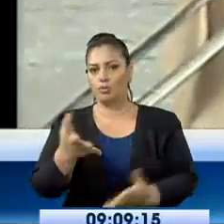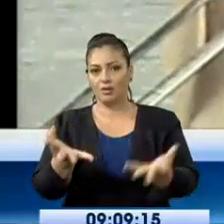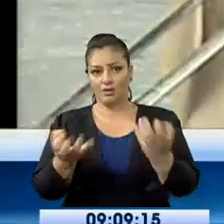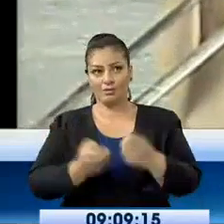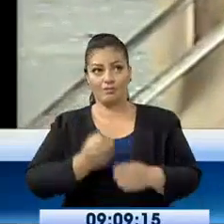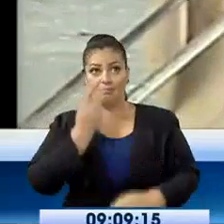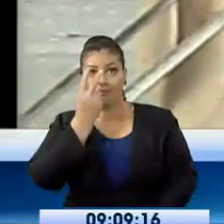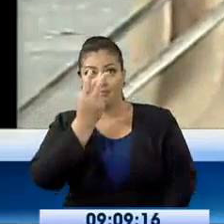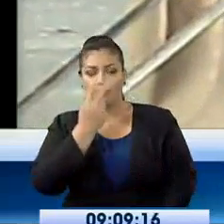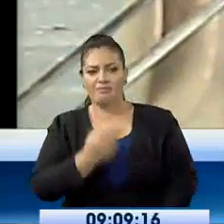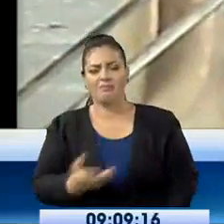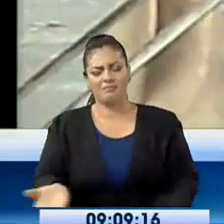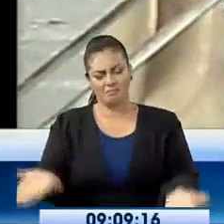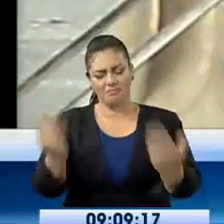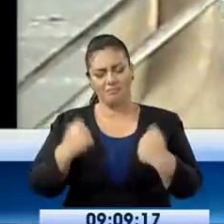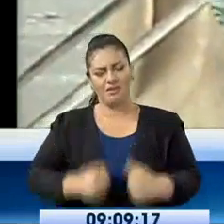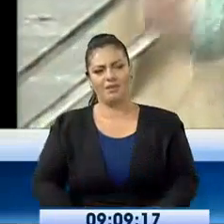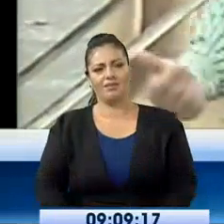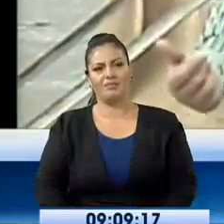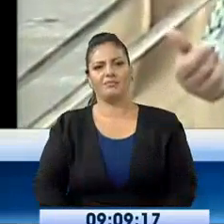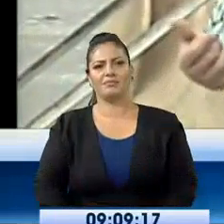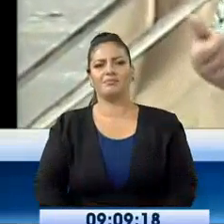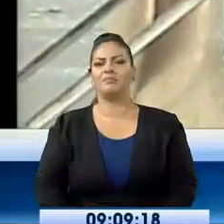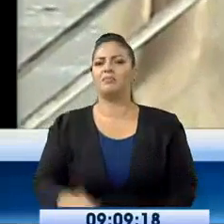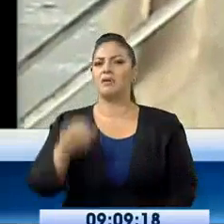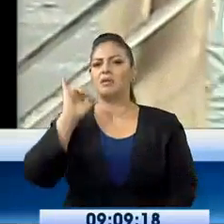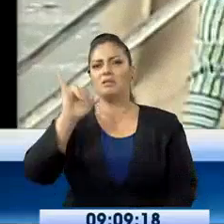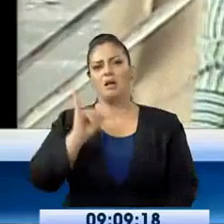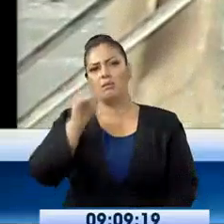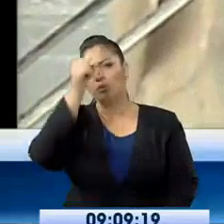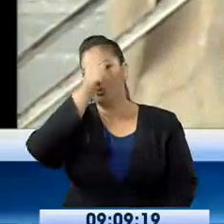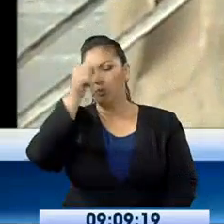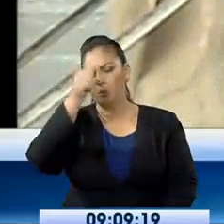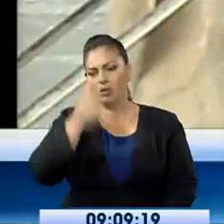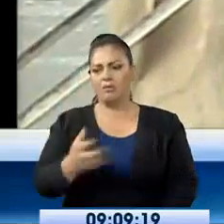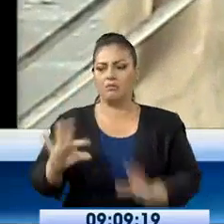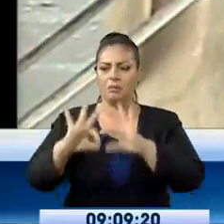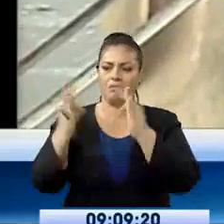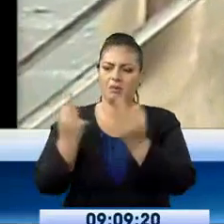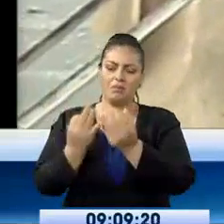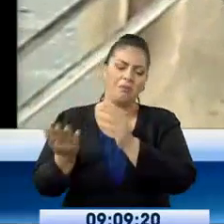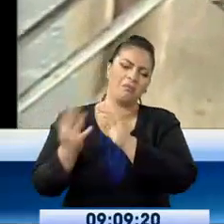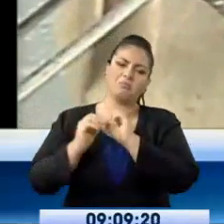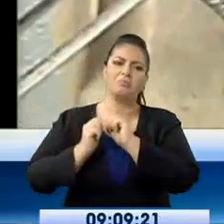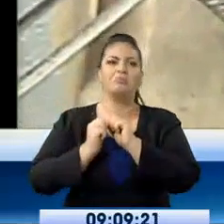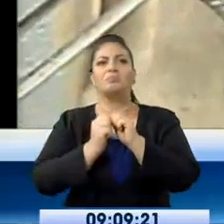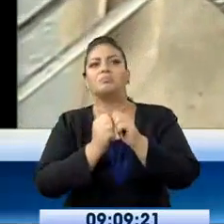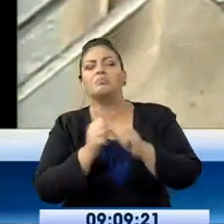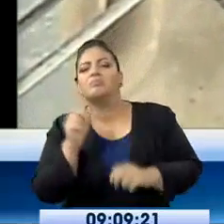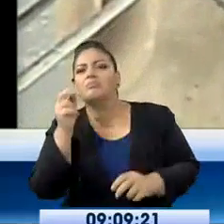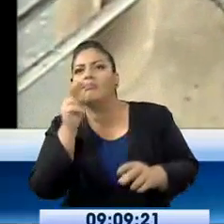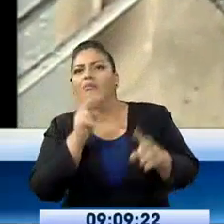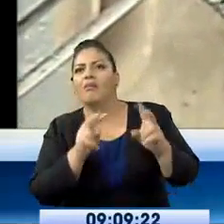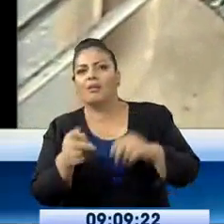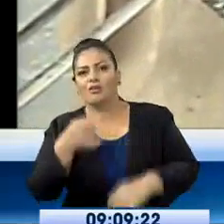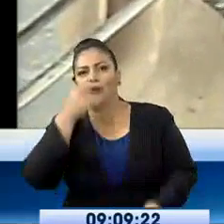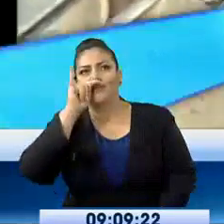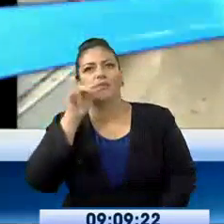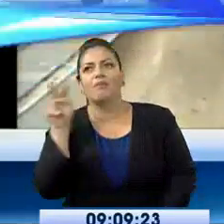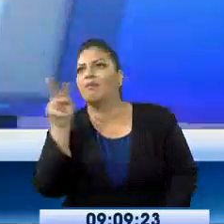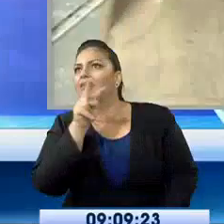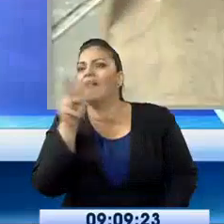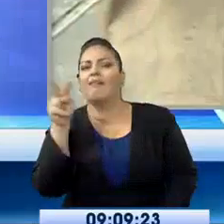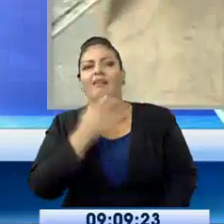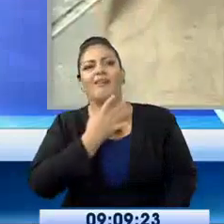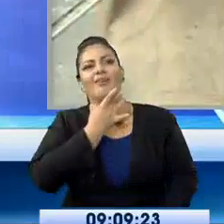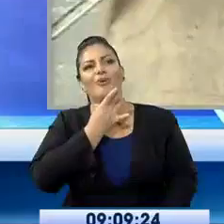con su familia fines de semana, uno a uno, sobre todo con los pequeños, que van a disfrutar totalmente ese tipo de instalaciones.